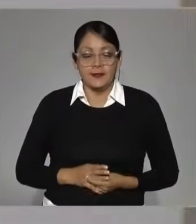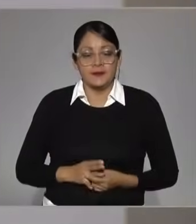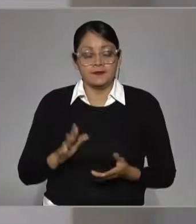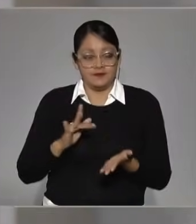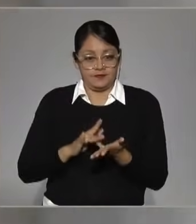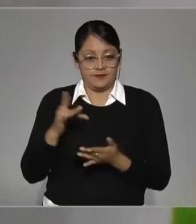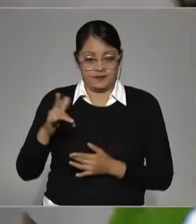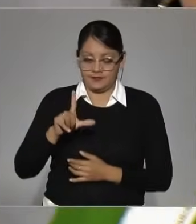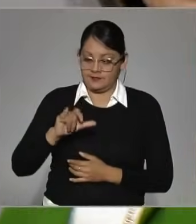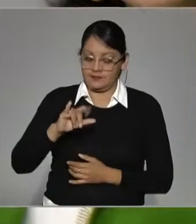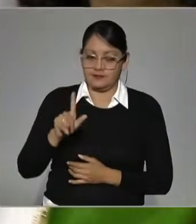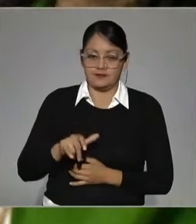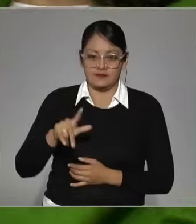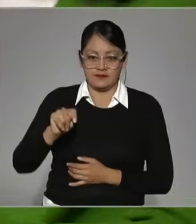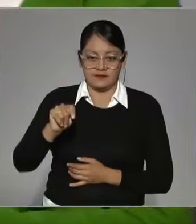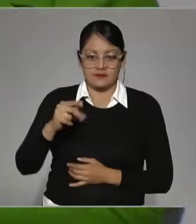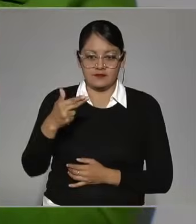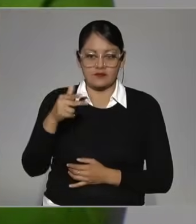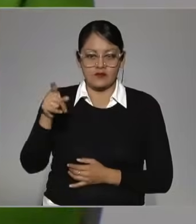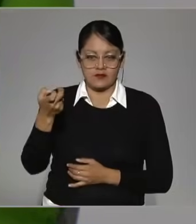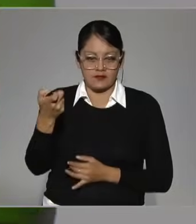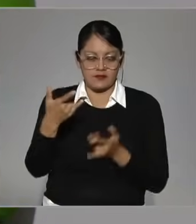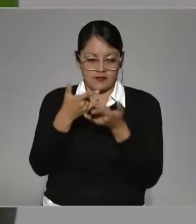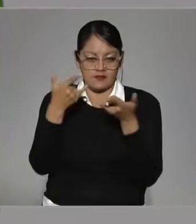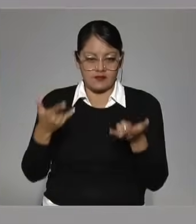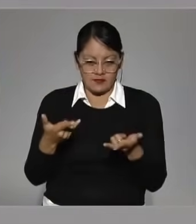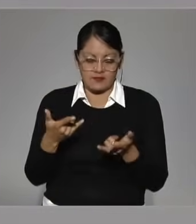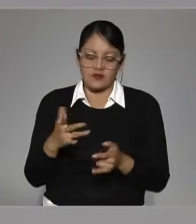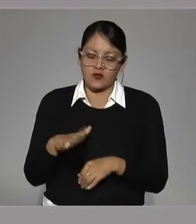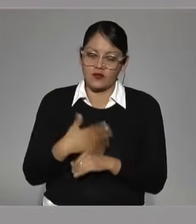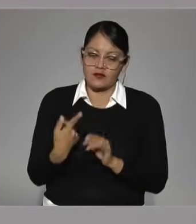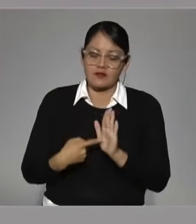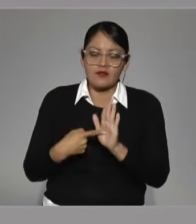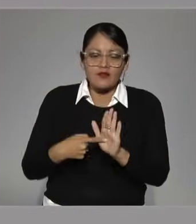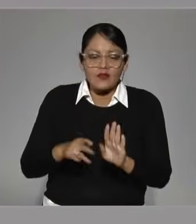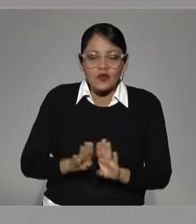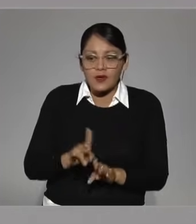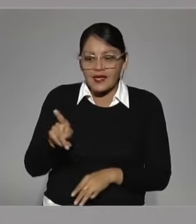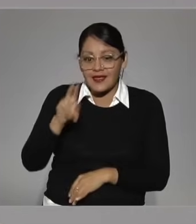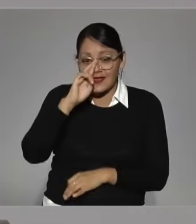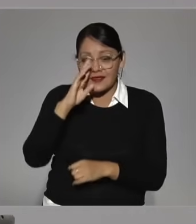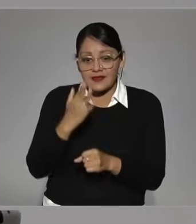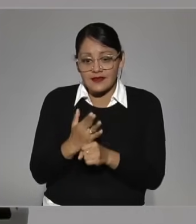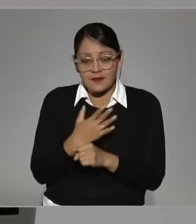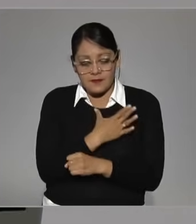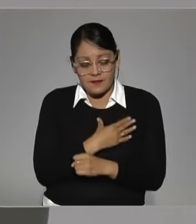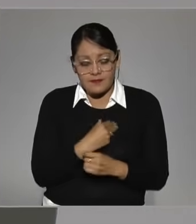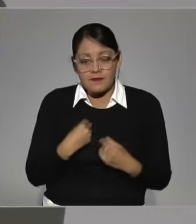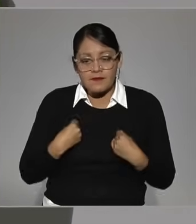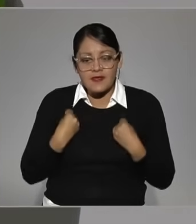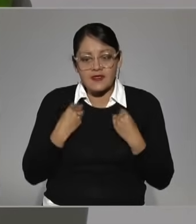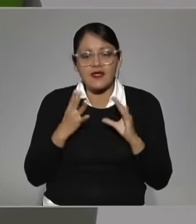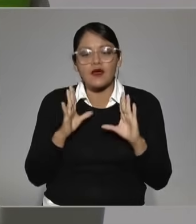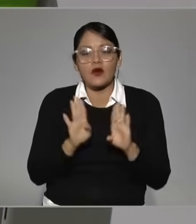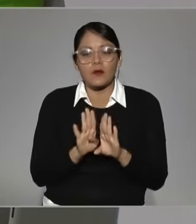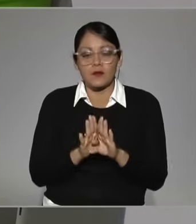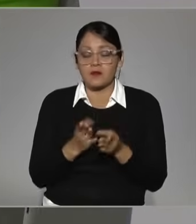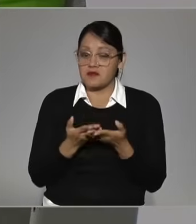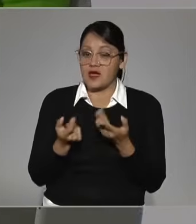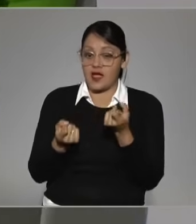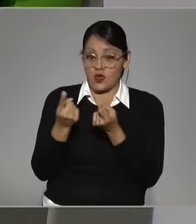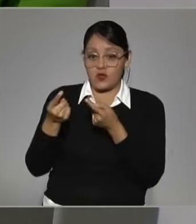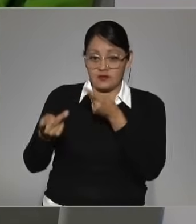Muchas gracias a Lisette por este testimonio, muchas gracias por mostrarnos cómo le tocó a ella vivirlo y cómo lo decidió. Bueno, para los que nos